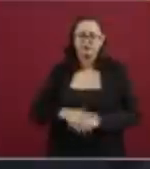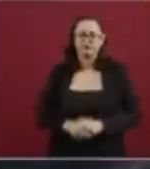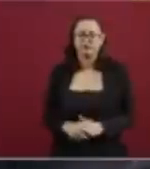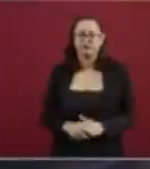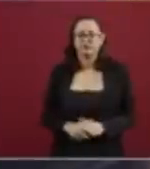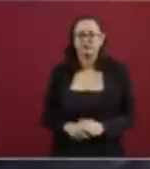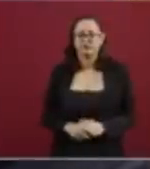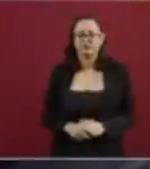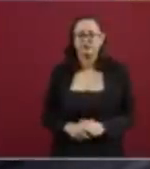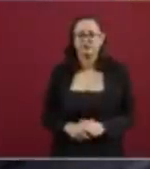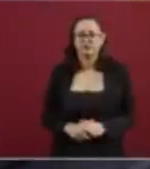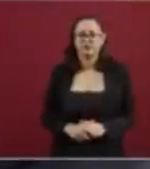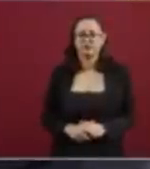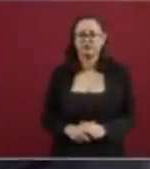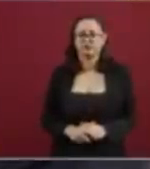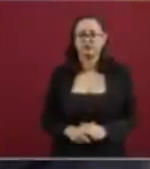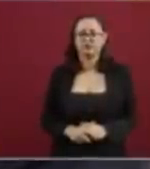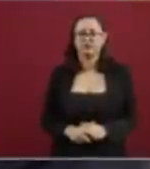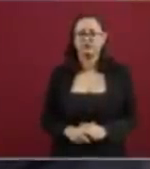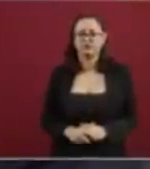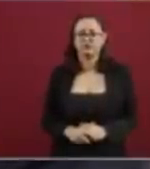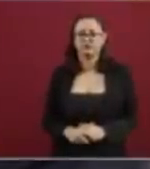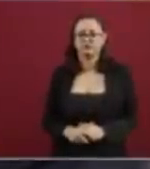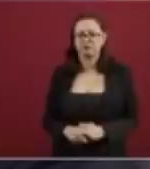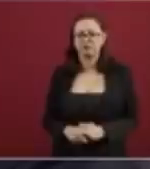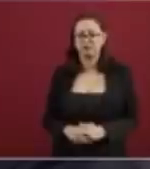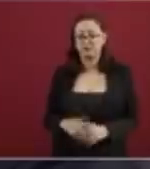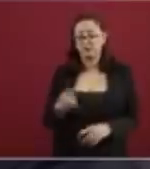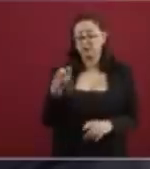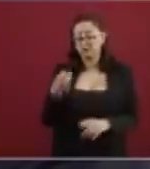Y ahí es donde tenemos que valorar